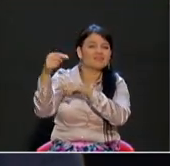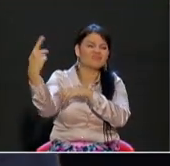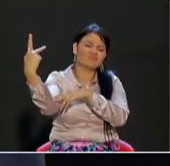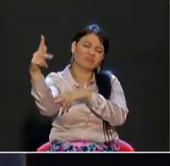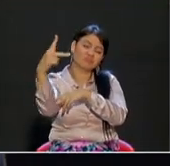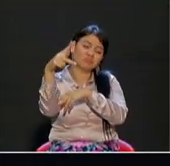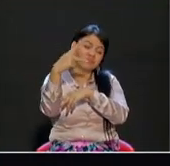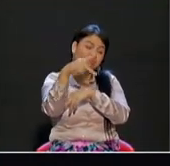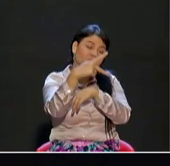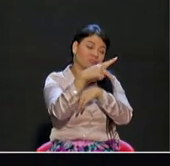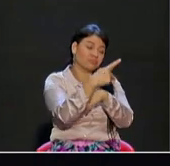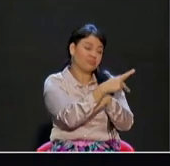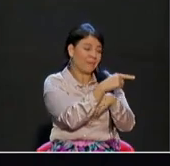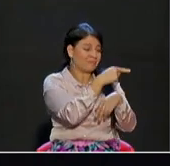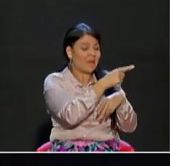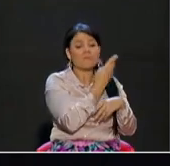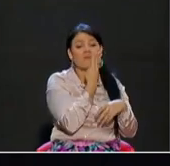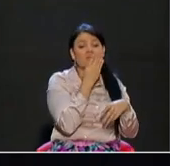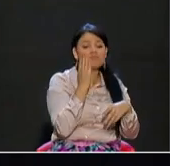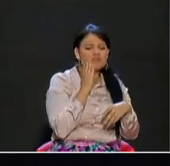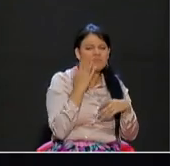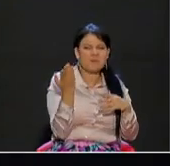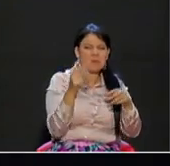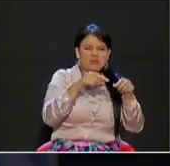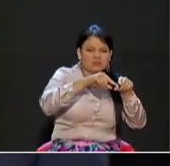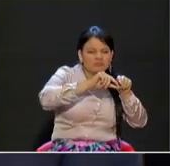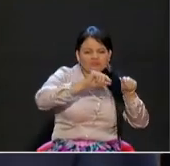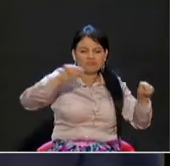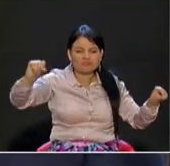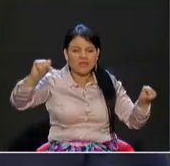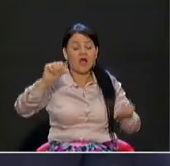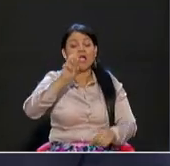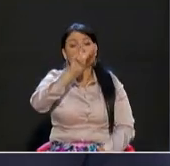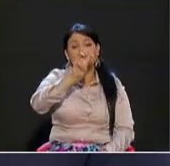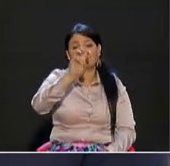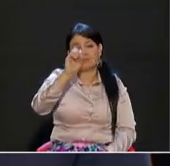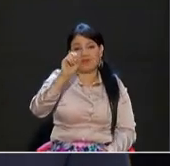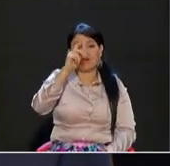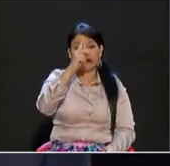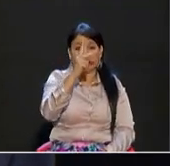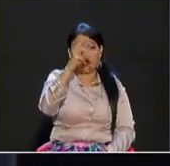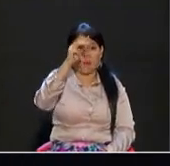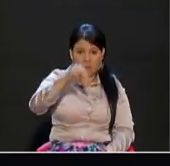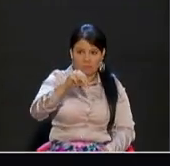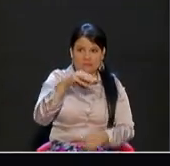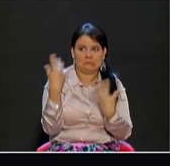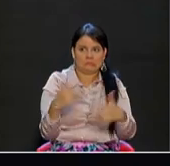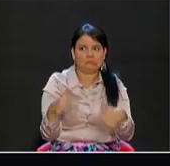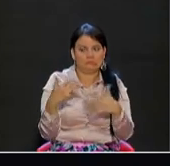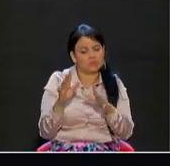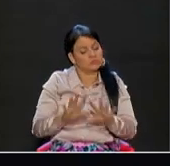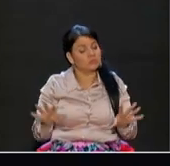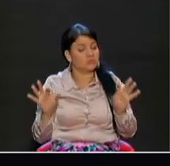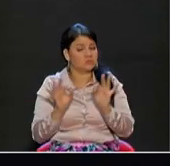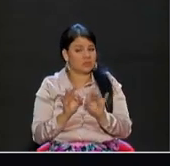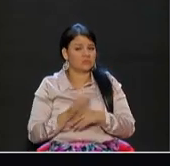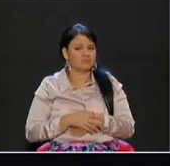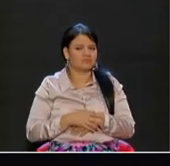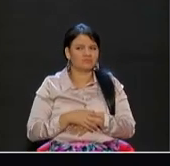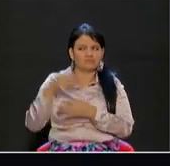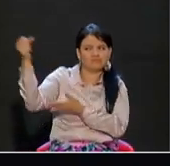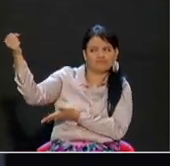el gobernador actual dice que va a dejar los estudios de factibilidad ese tramo y también parte de la financiación